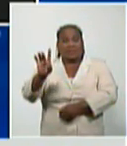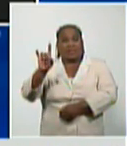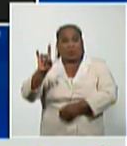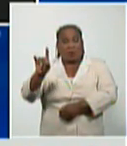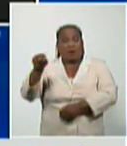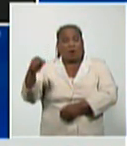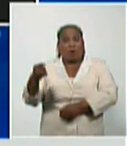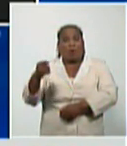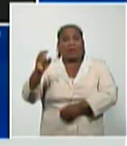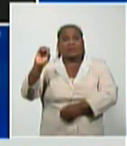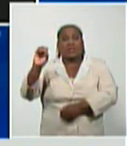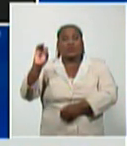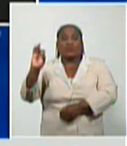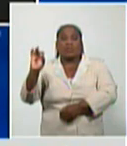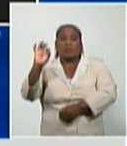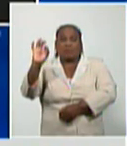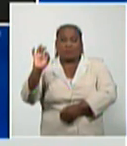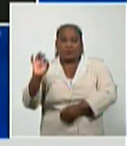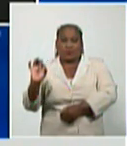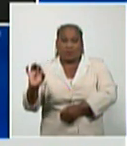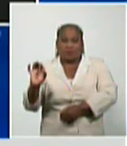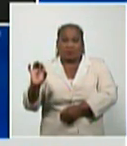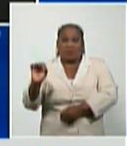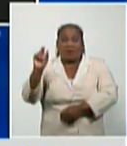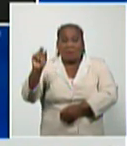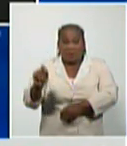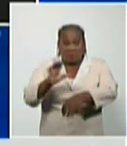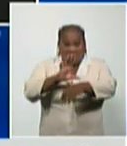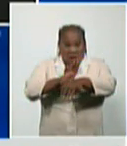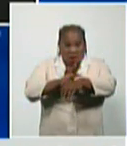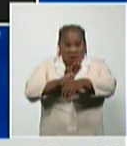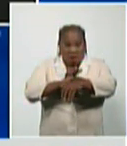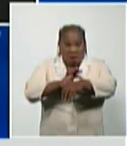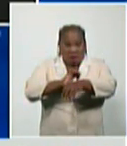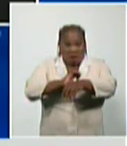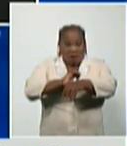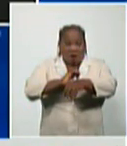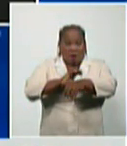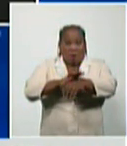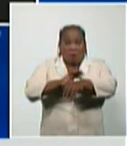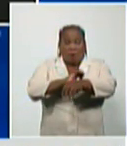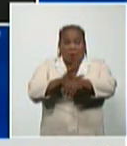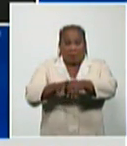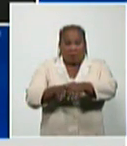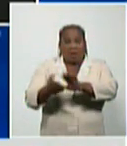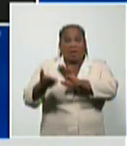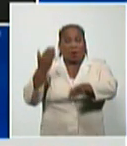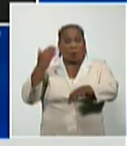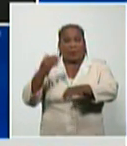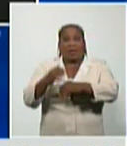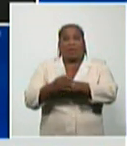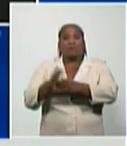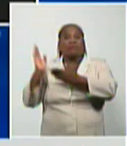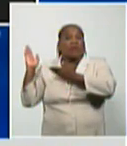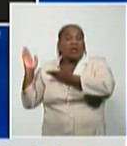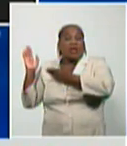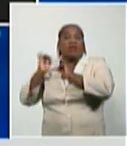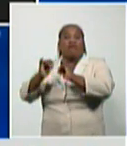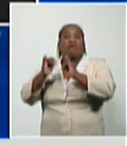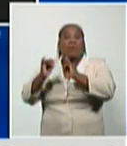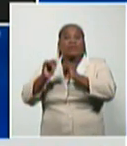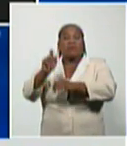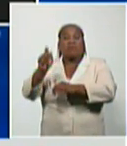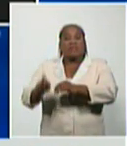49,07% de las personas que han tenido la COVID es lo que se ha recuperado. Estos son datos hasta el 4 de